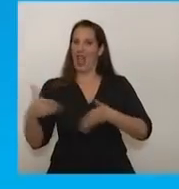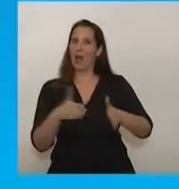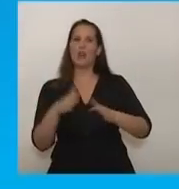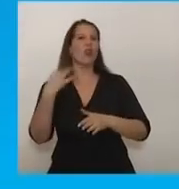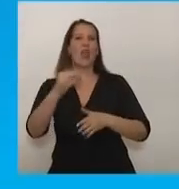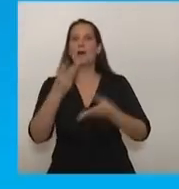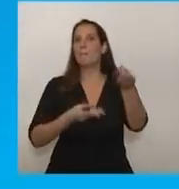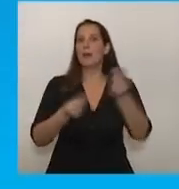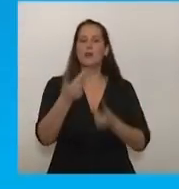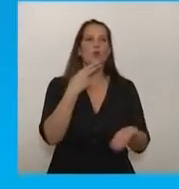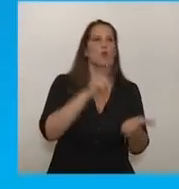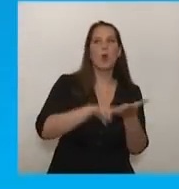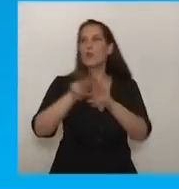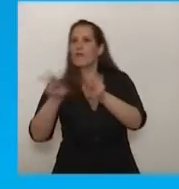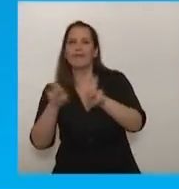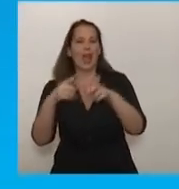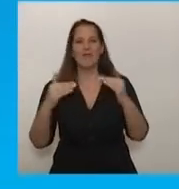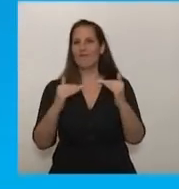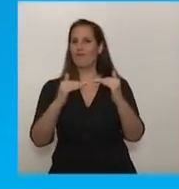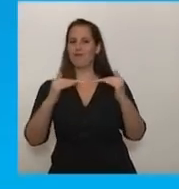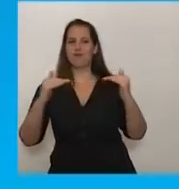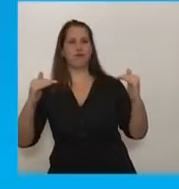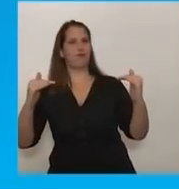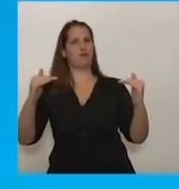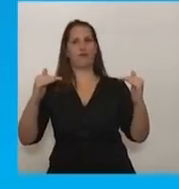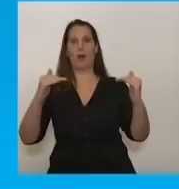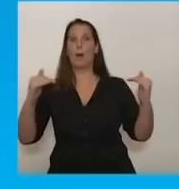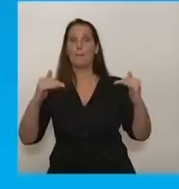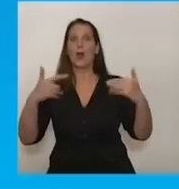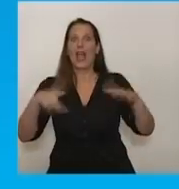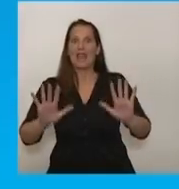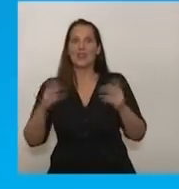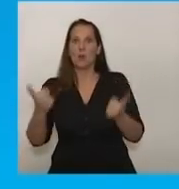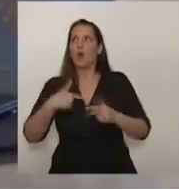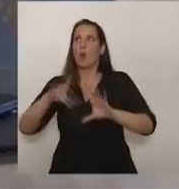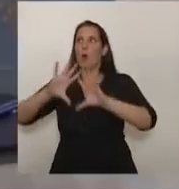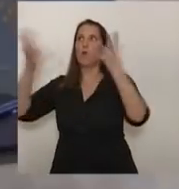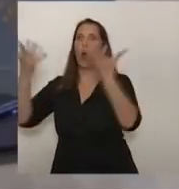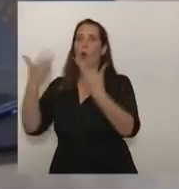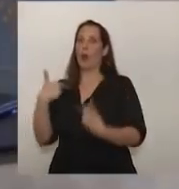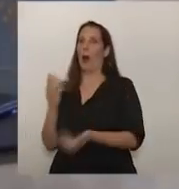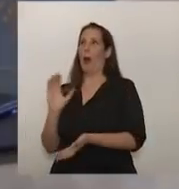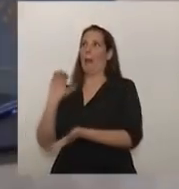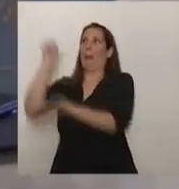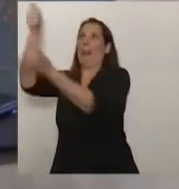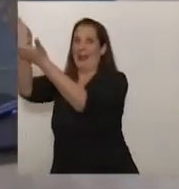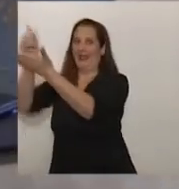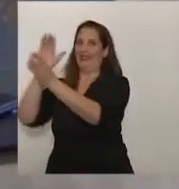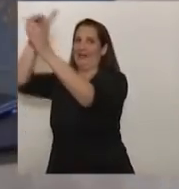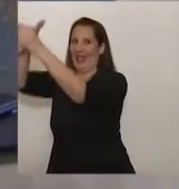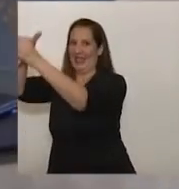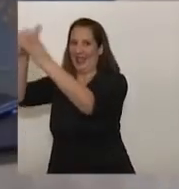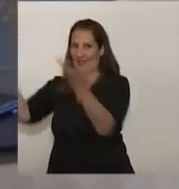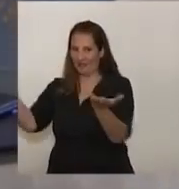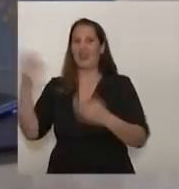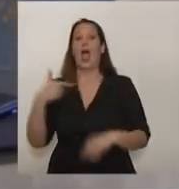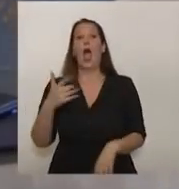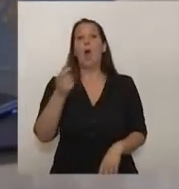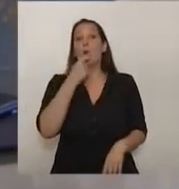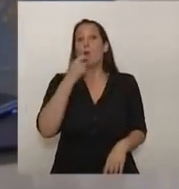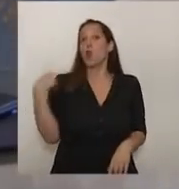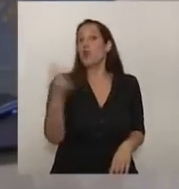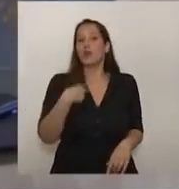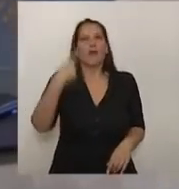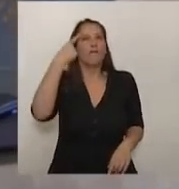presupuestario, recuperar nuestra moneda y animarnos a salir al mundo. Si queremos crecer muchos años seguidos, tenemos